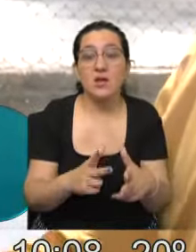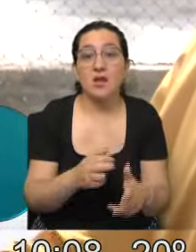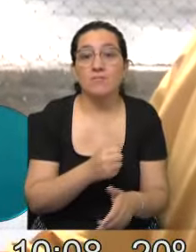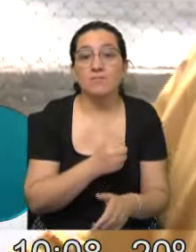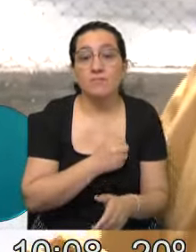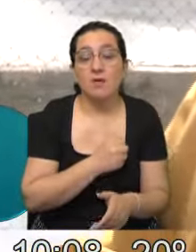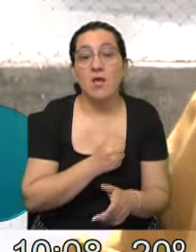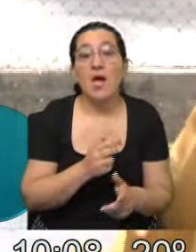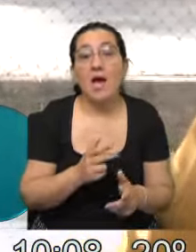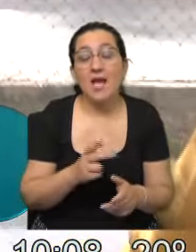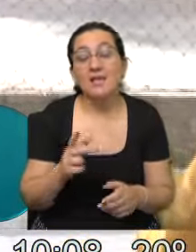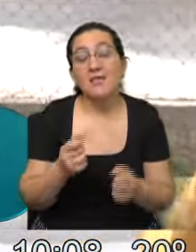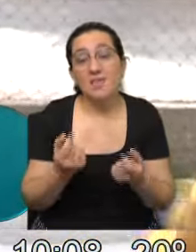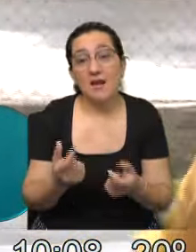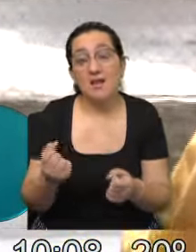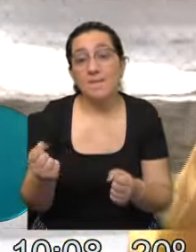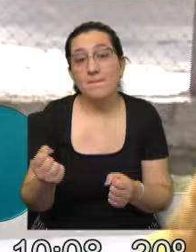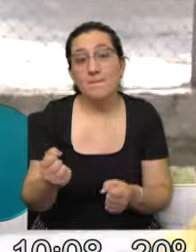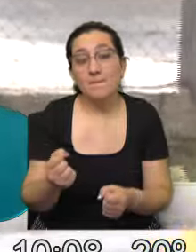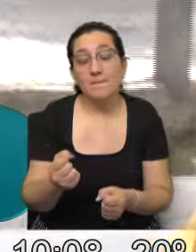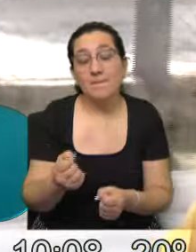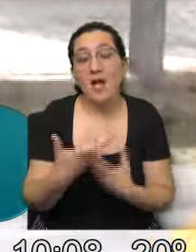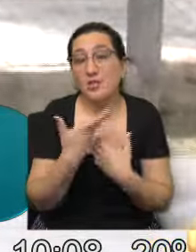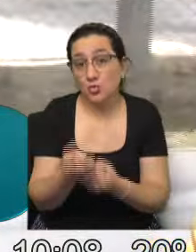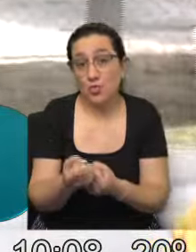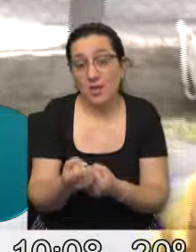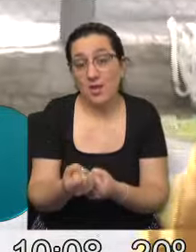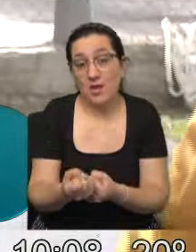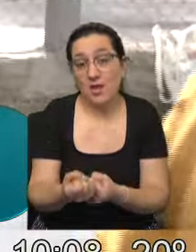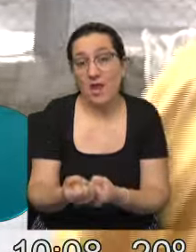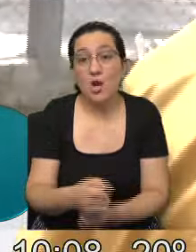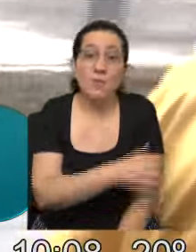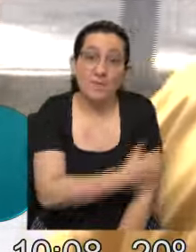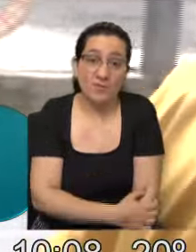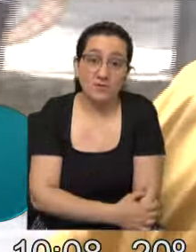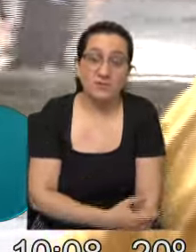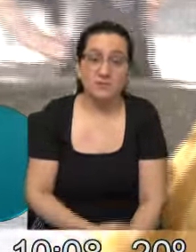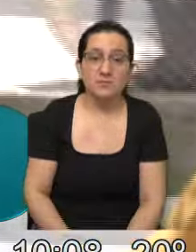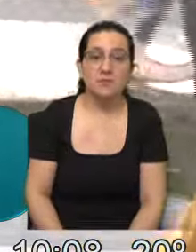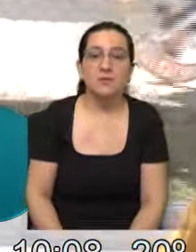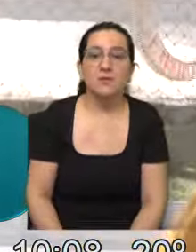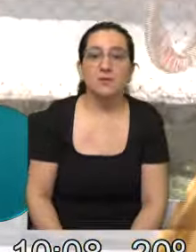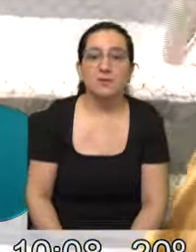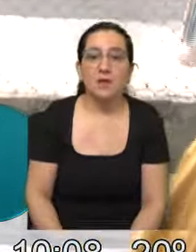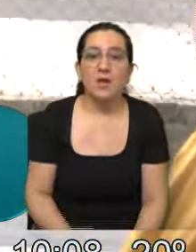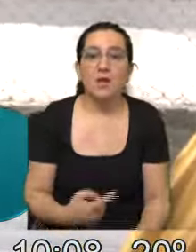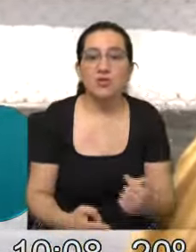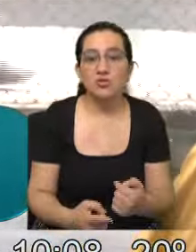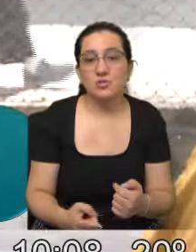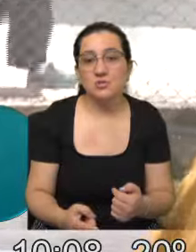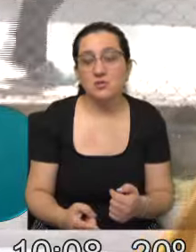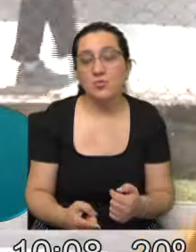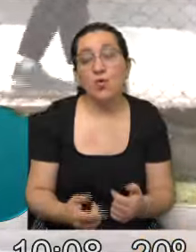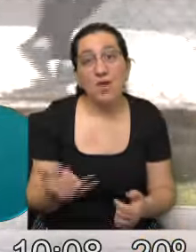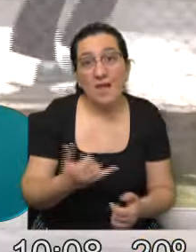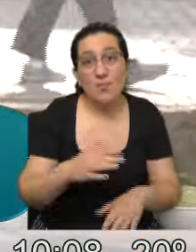privilegiar a los que no son privilegios voy creo que ahí Esa es la base de ponerse lugar del otro y capaz que en las grandes tomas de